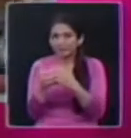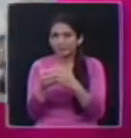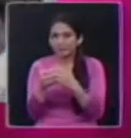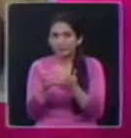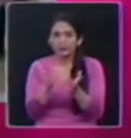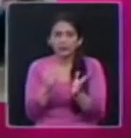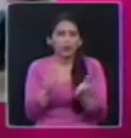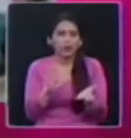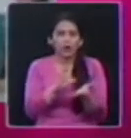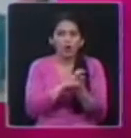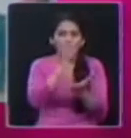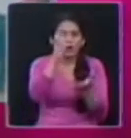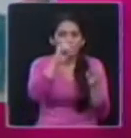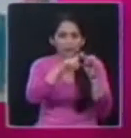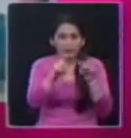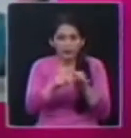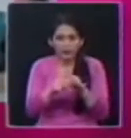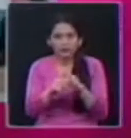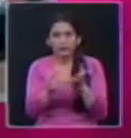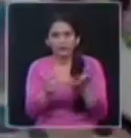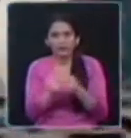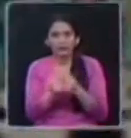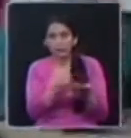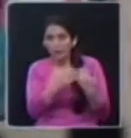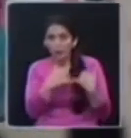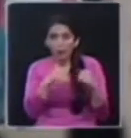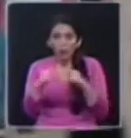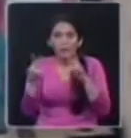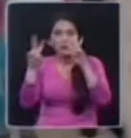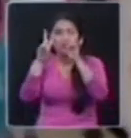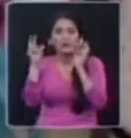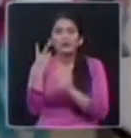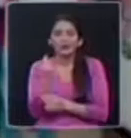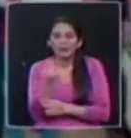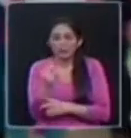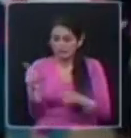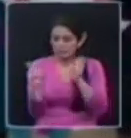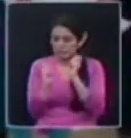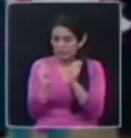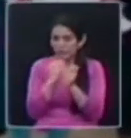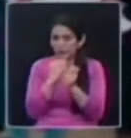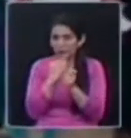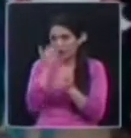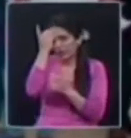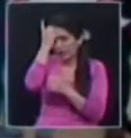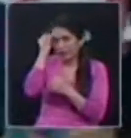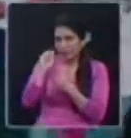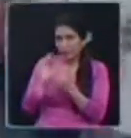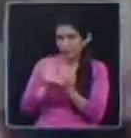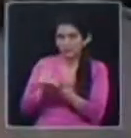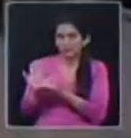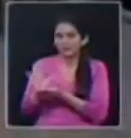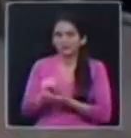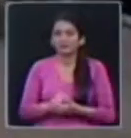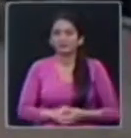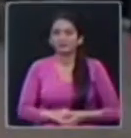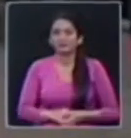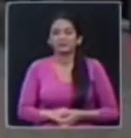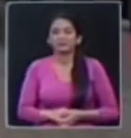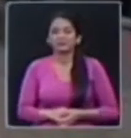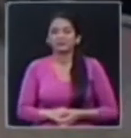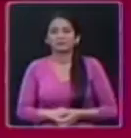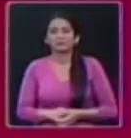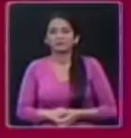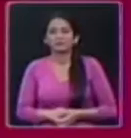colegio, enfocando temas de ahorro, evitar sobreendeudamiento y también plantear el tema de metas financieras. Ahora, Andrea, los interesados,